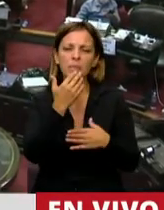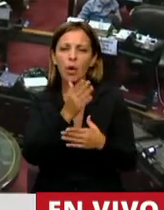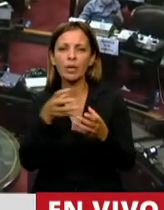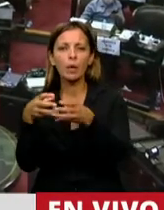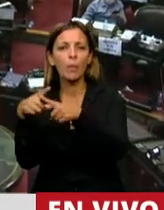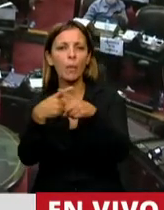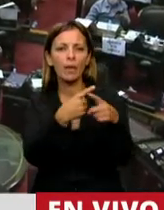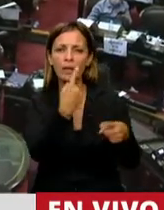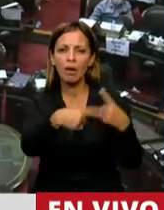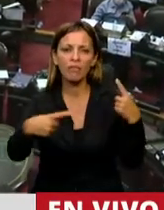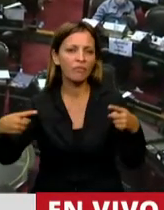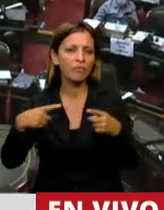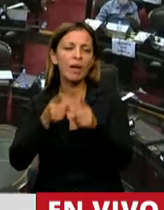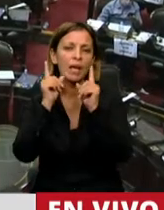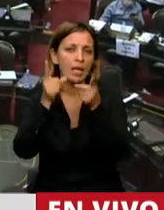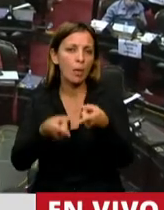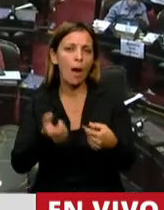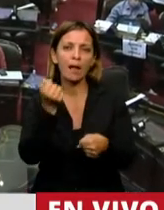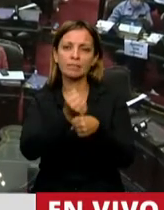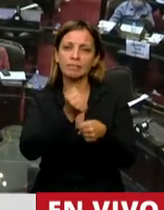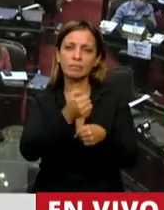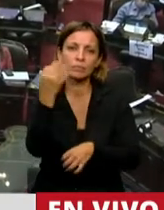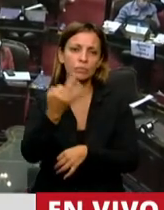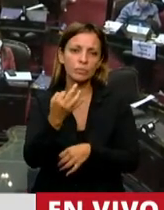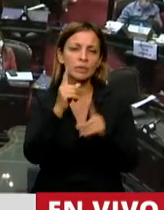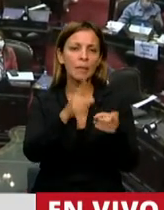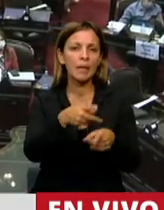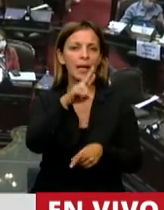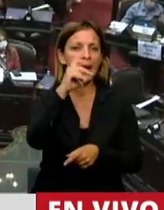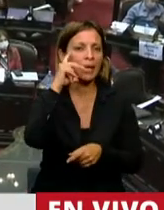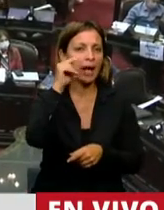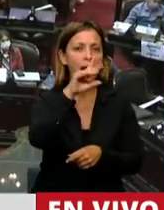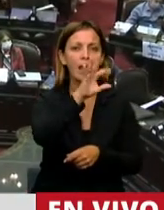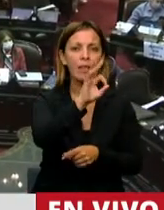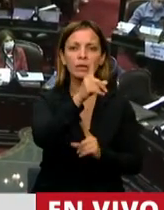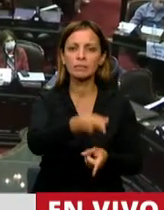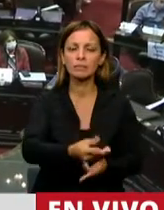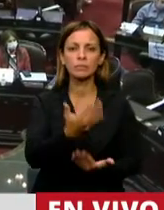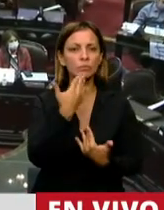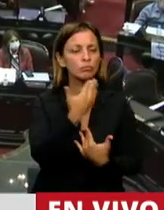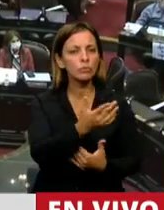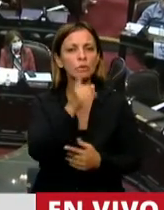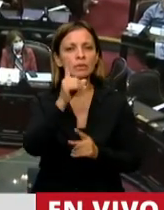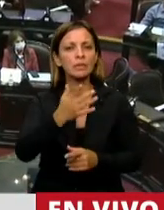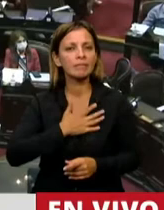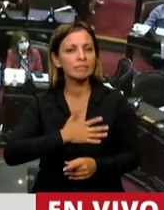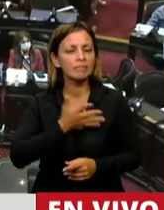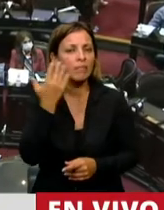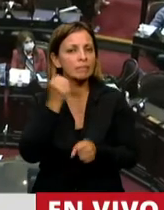político, sino que se trabaja muy bien. A José Luis Ricardo, sinceramente fue un placer y creo que,